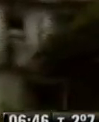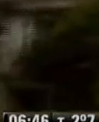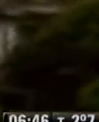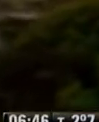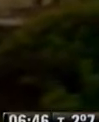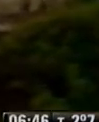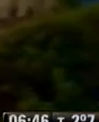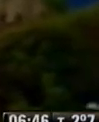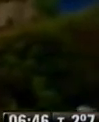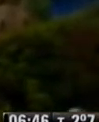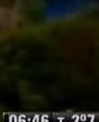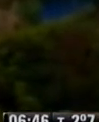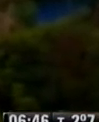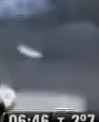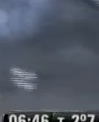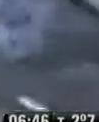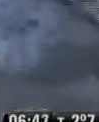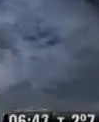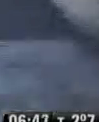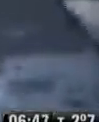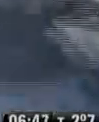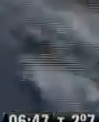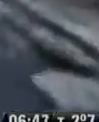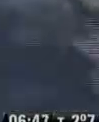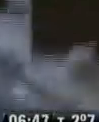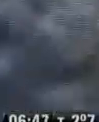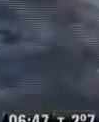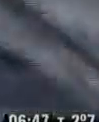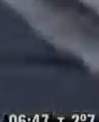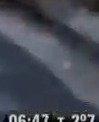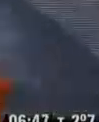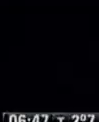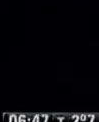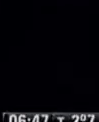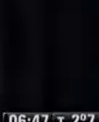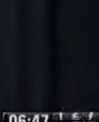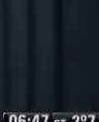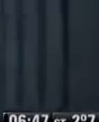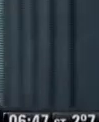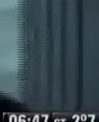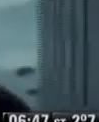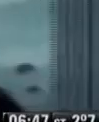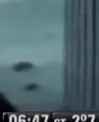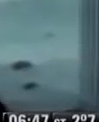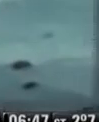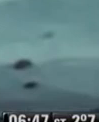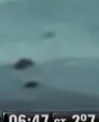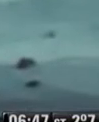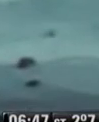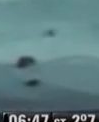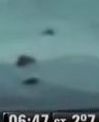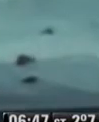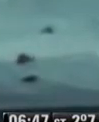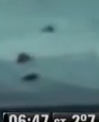ramillete, casita de colores con la ventana abierta, vecina de la playa, puerta con puerta, que yo tengo de todo, no me falta